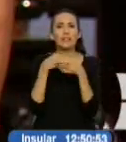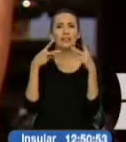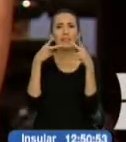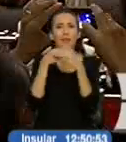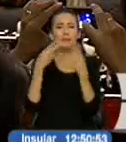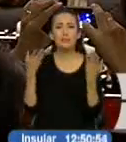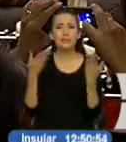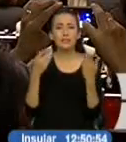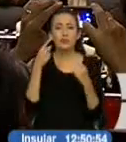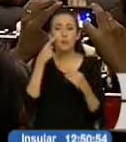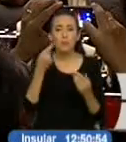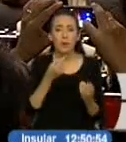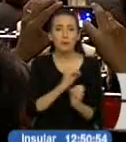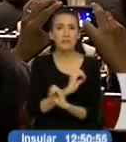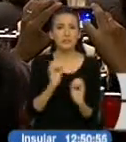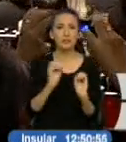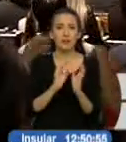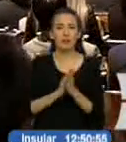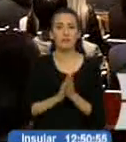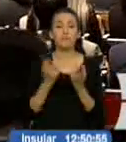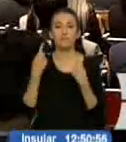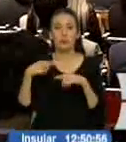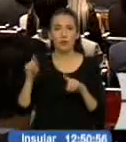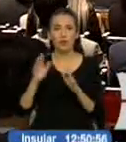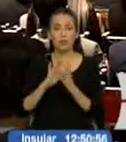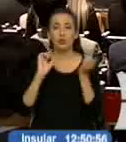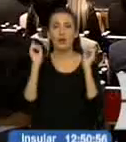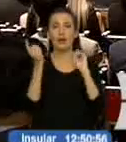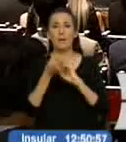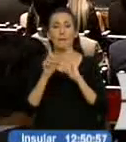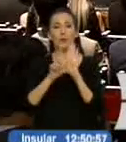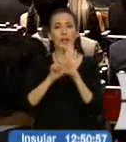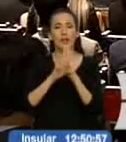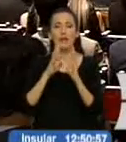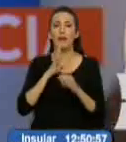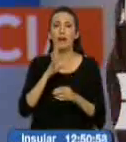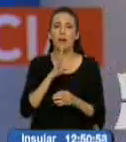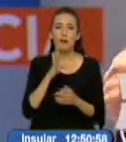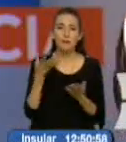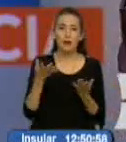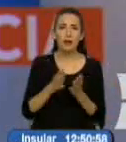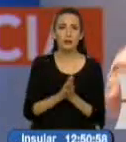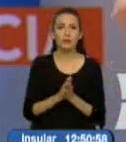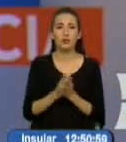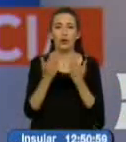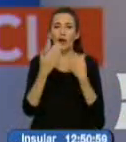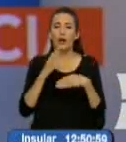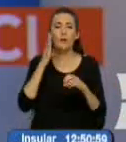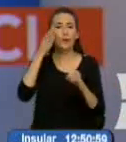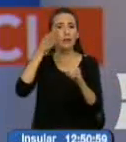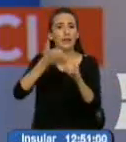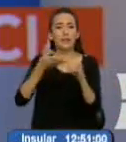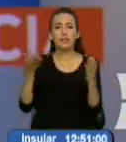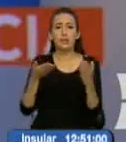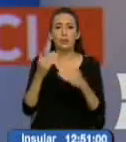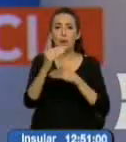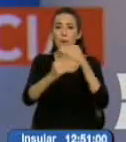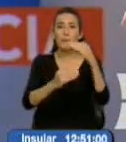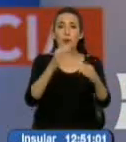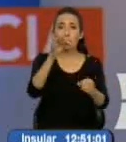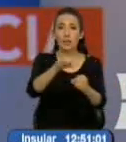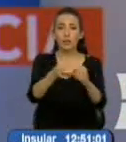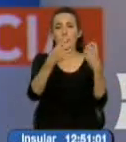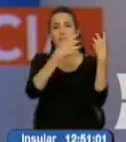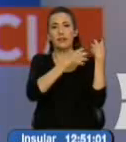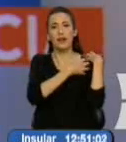alguna. Por ello se planteó la posibilidad de desarrollar reformas al Código de la Democracia. A fin de que en época electoral se